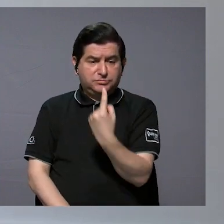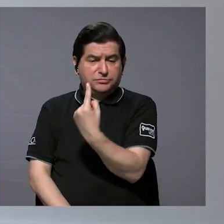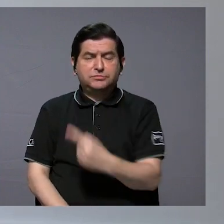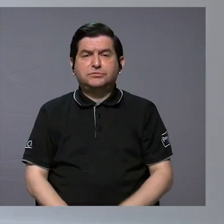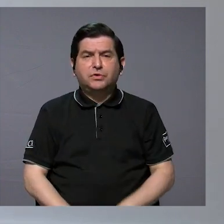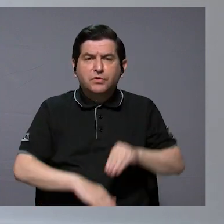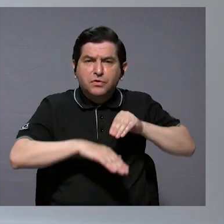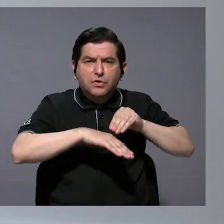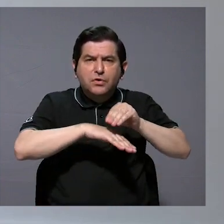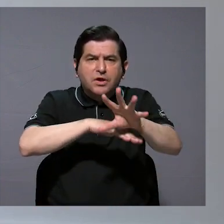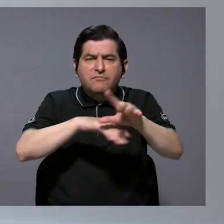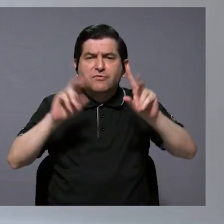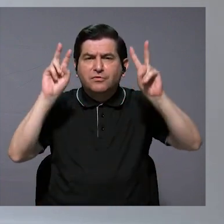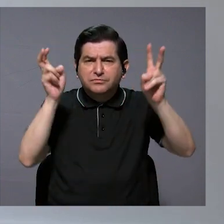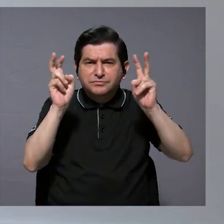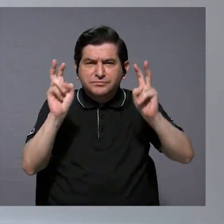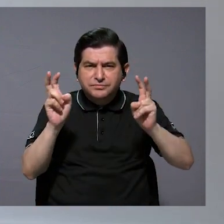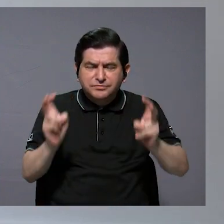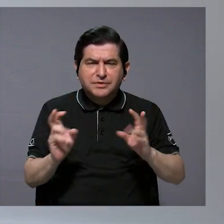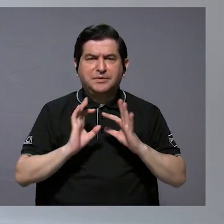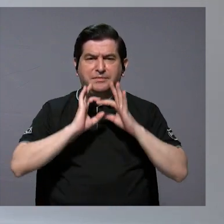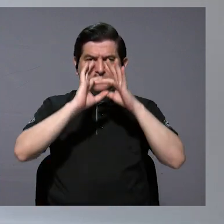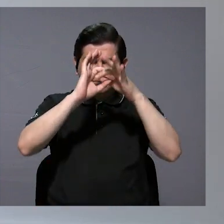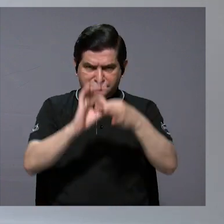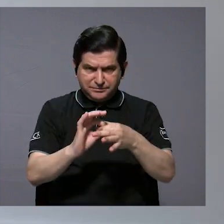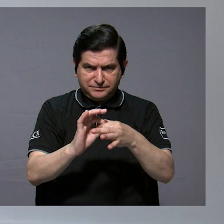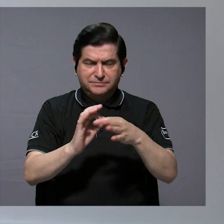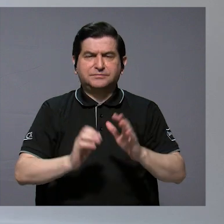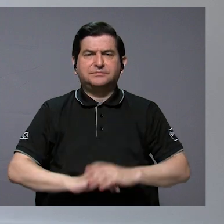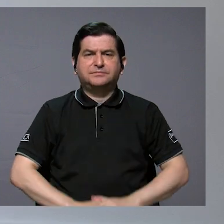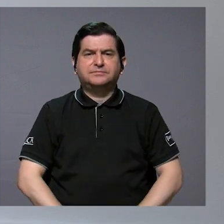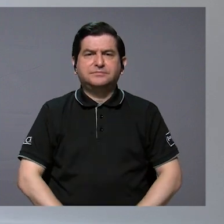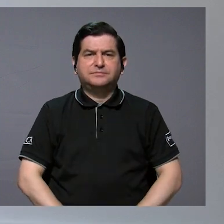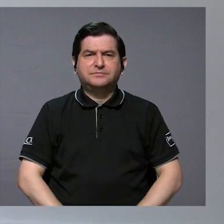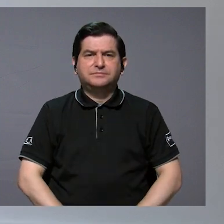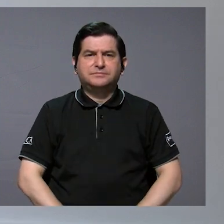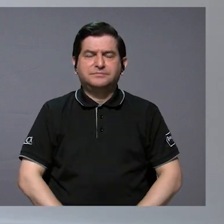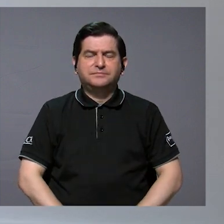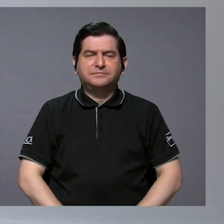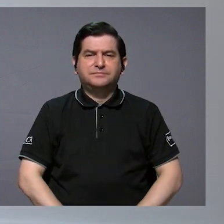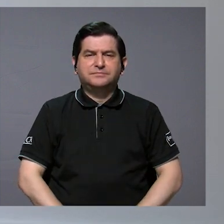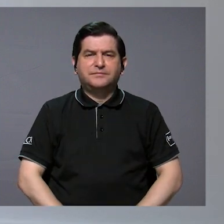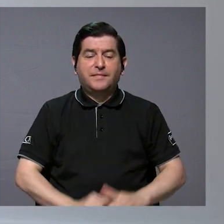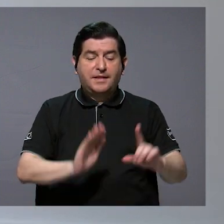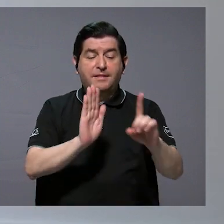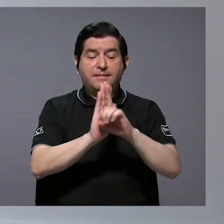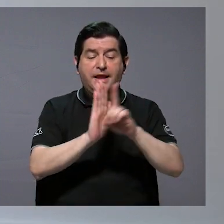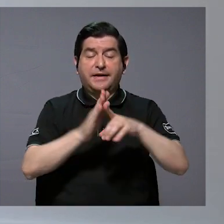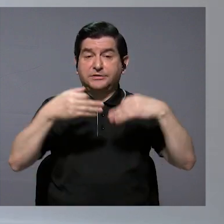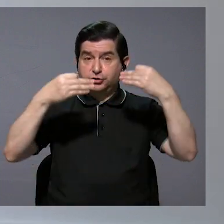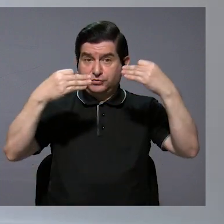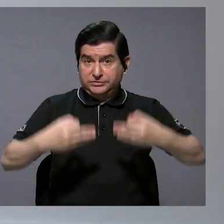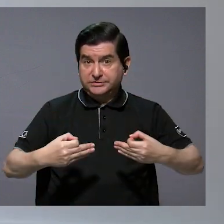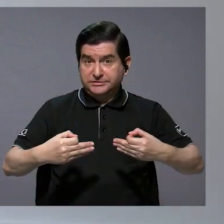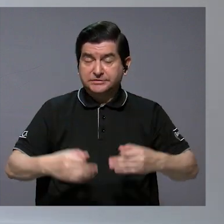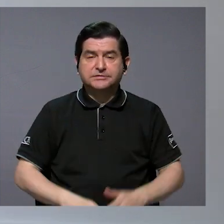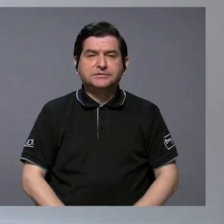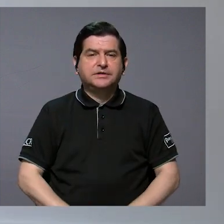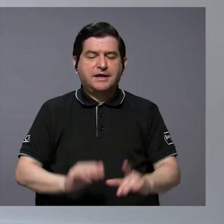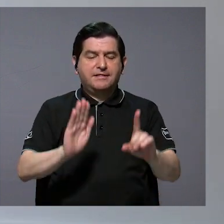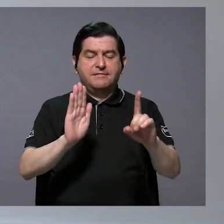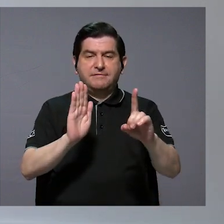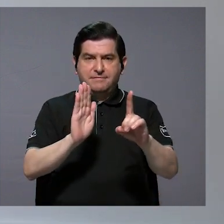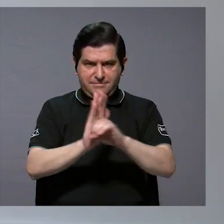particular, ¿verdad?, que cruzan muchos temas que tienen que ver con el derecho a